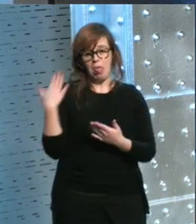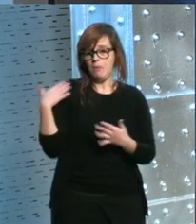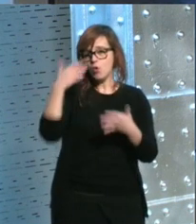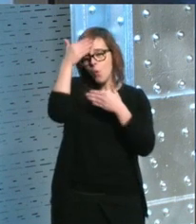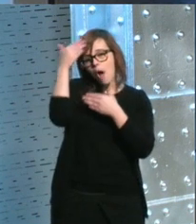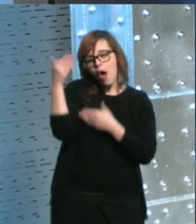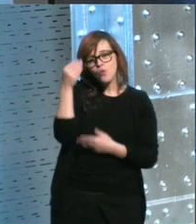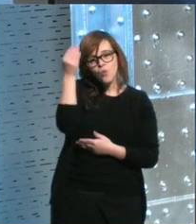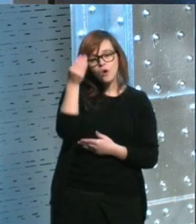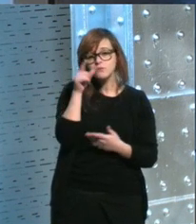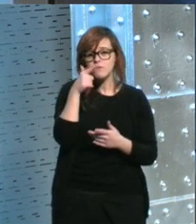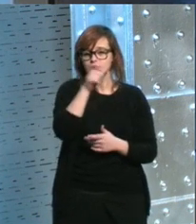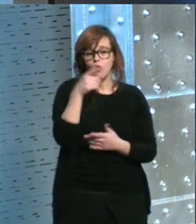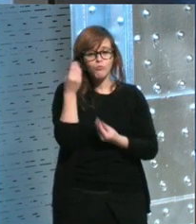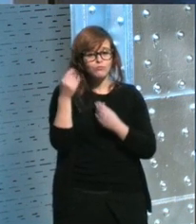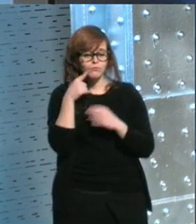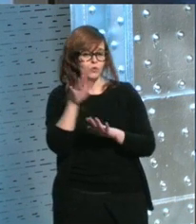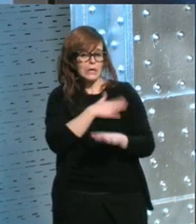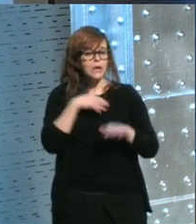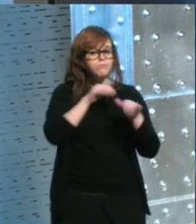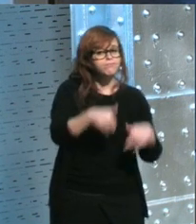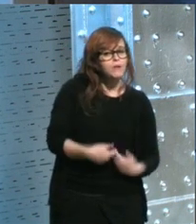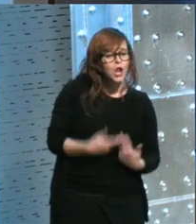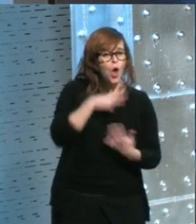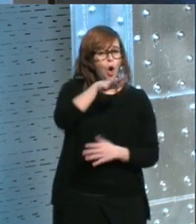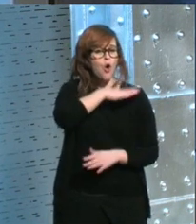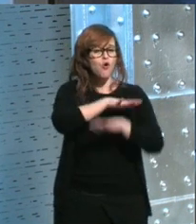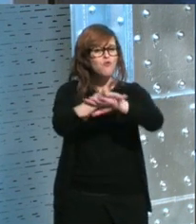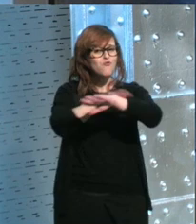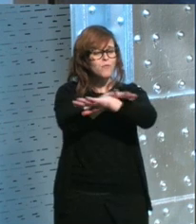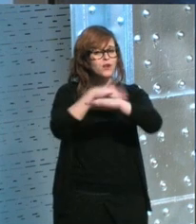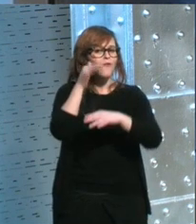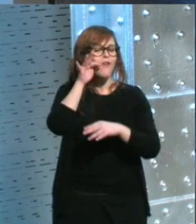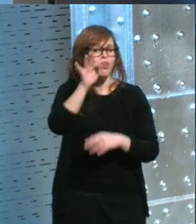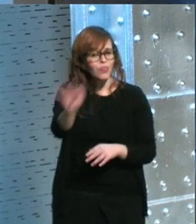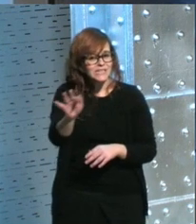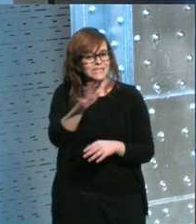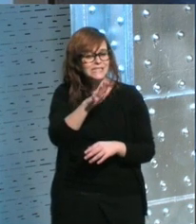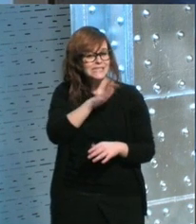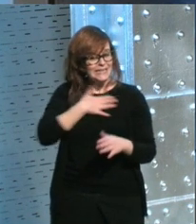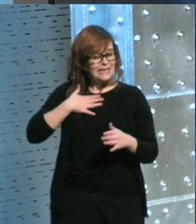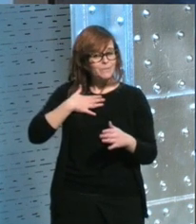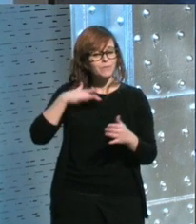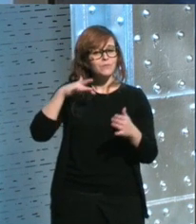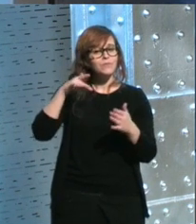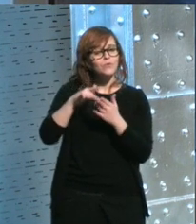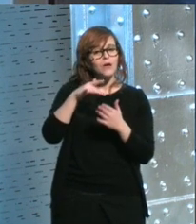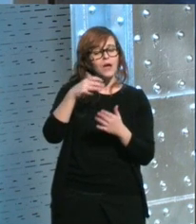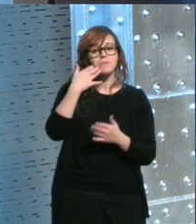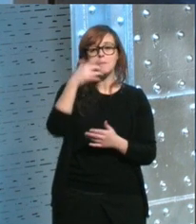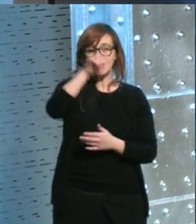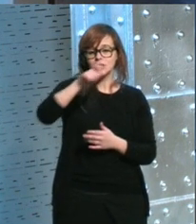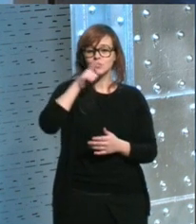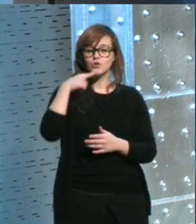mucha gente que quiere regresar a Marruecos, el gobierno francés quiere volver a atraer los franceses como esa chava